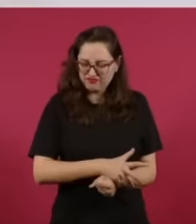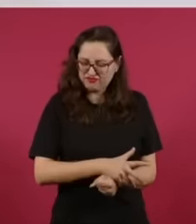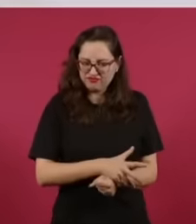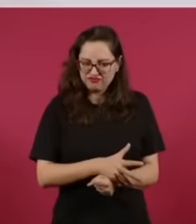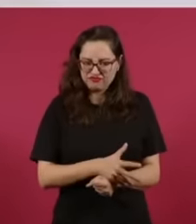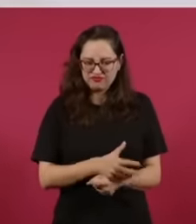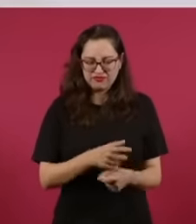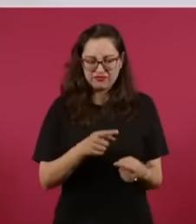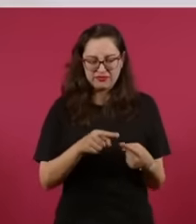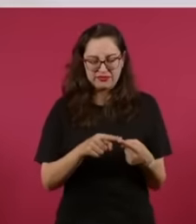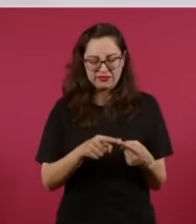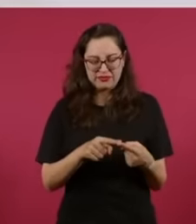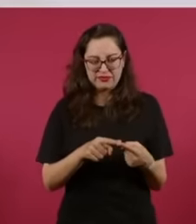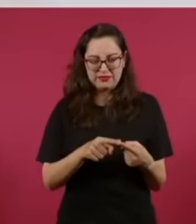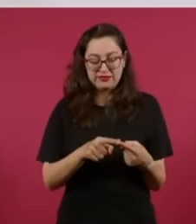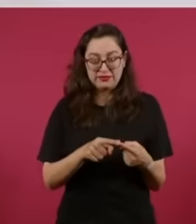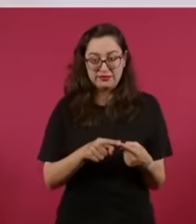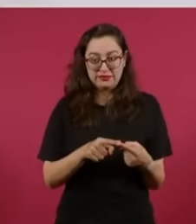raíz.